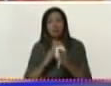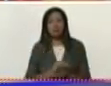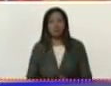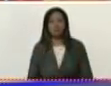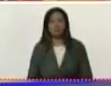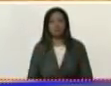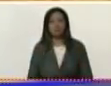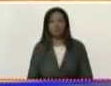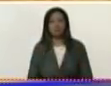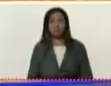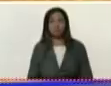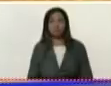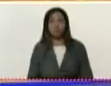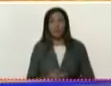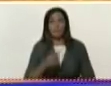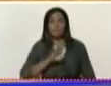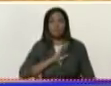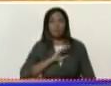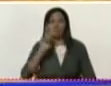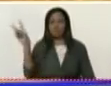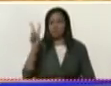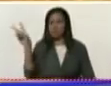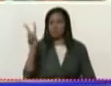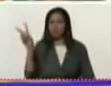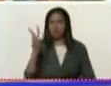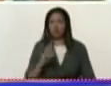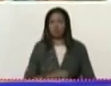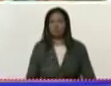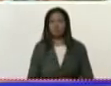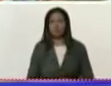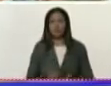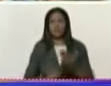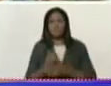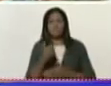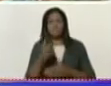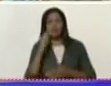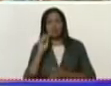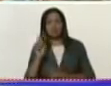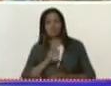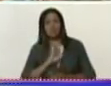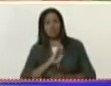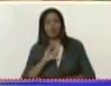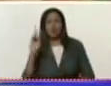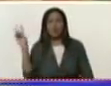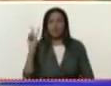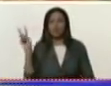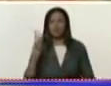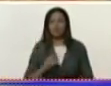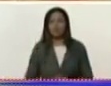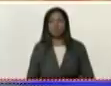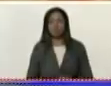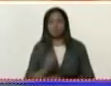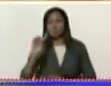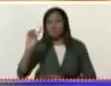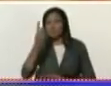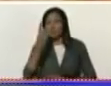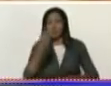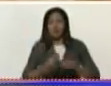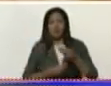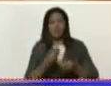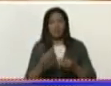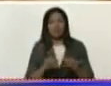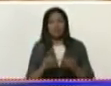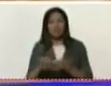es venezolano, Made in Venezuela. Primera vez,